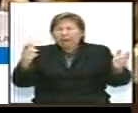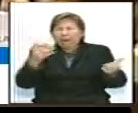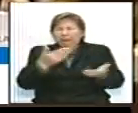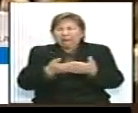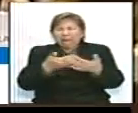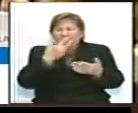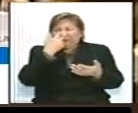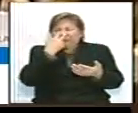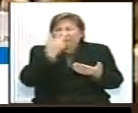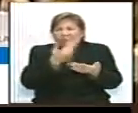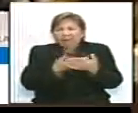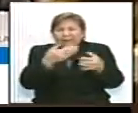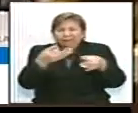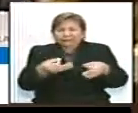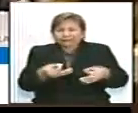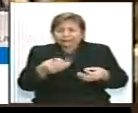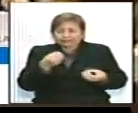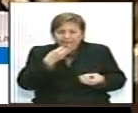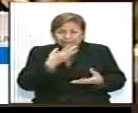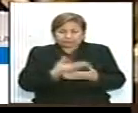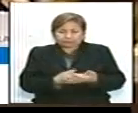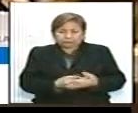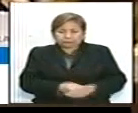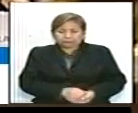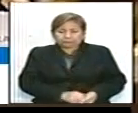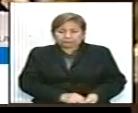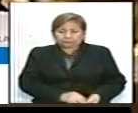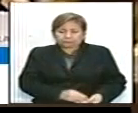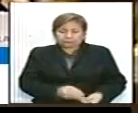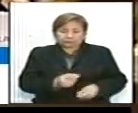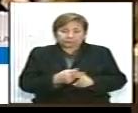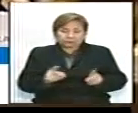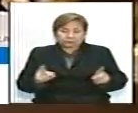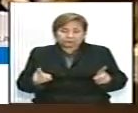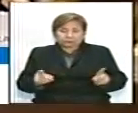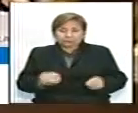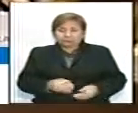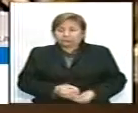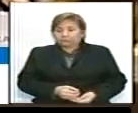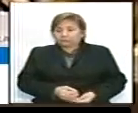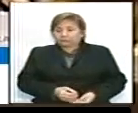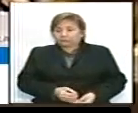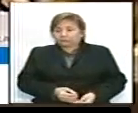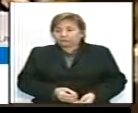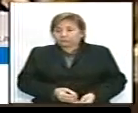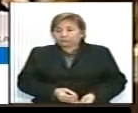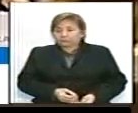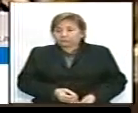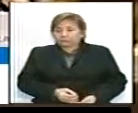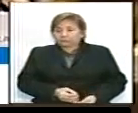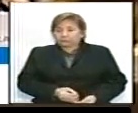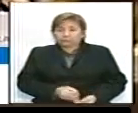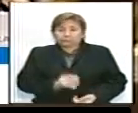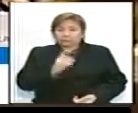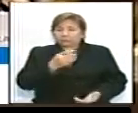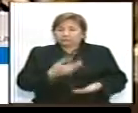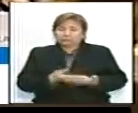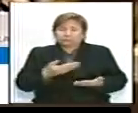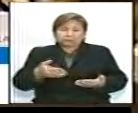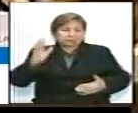y realmente bien puesta. Sin embargo, no hay policías y no hay